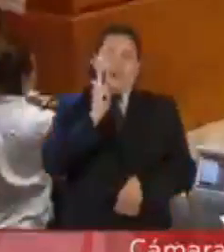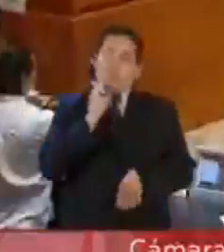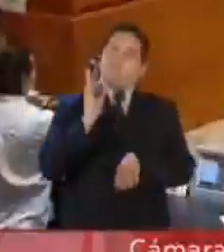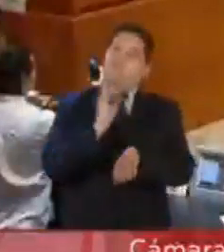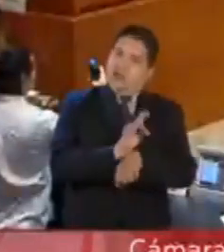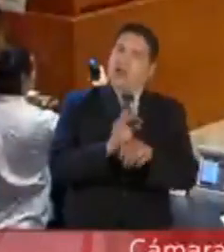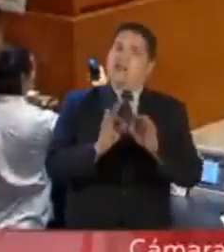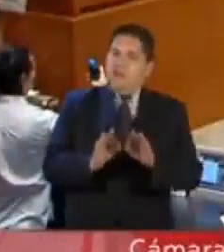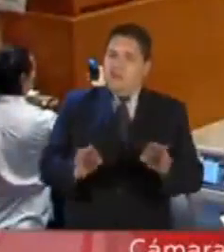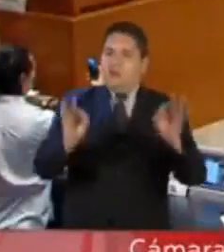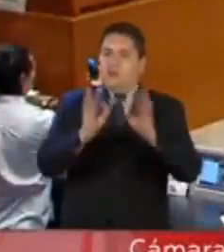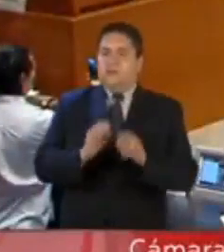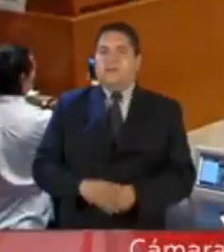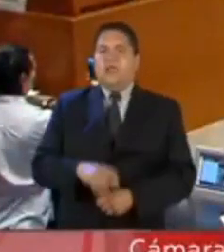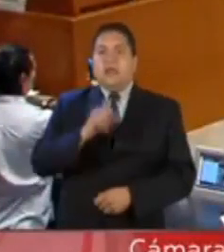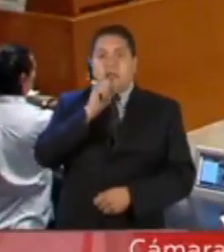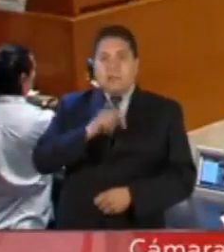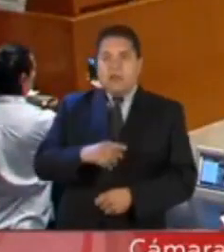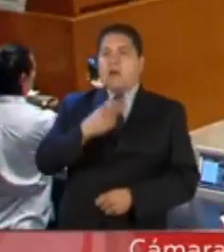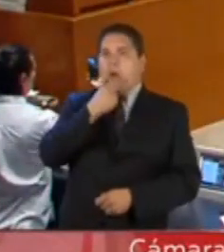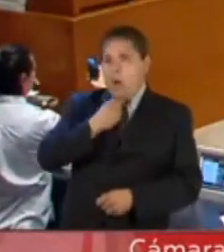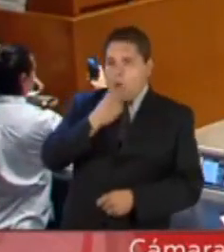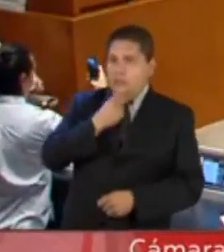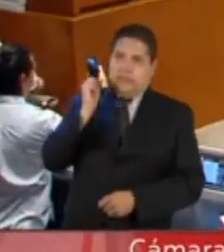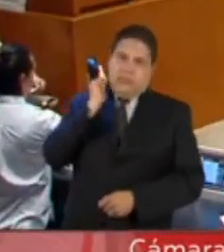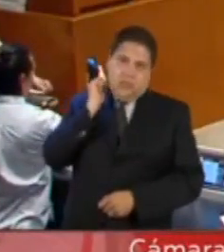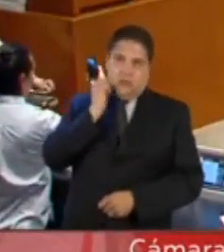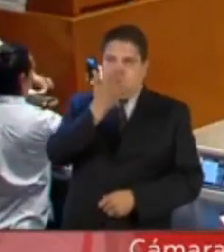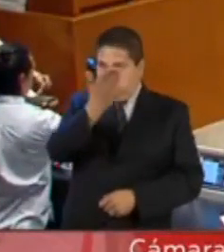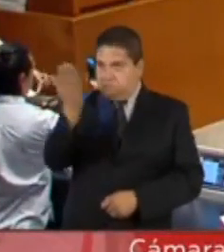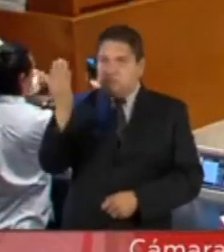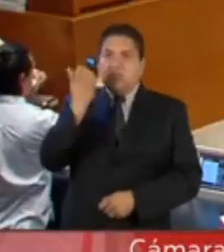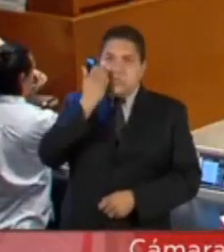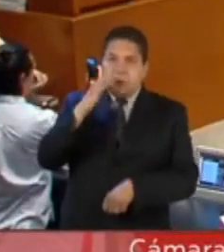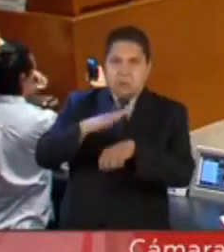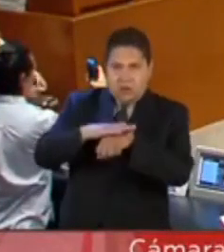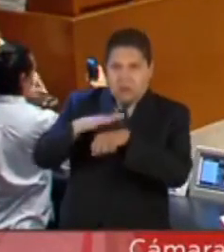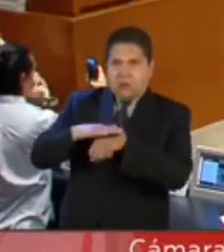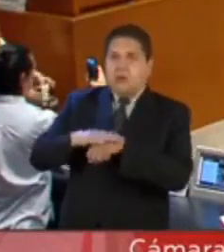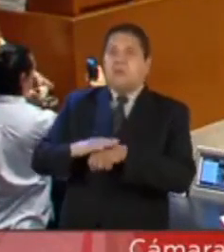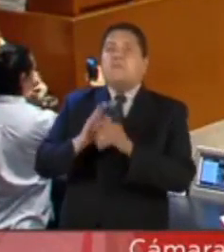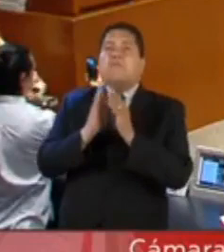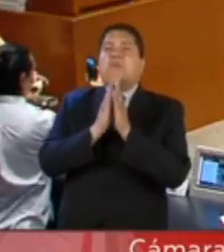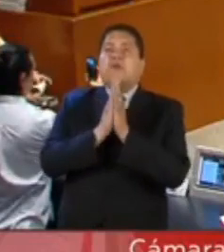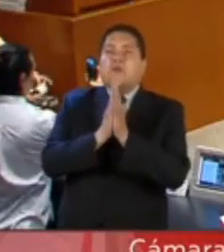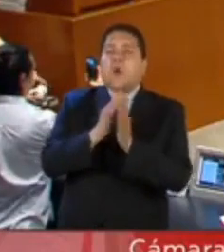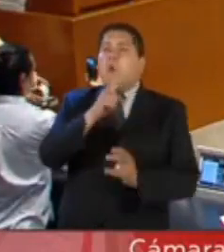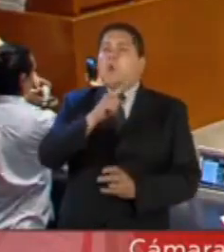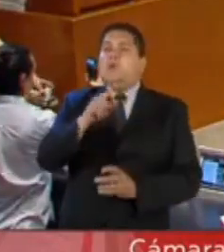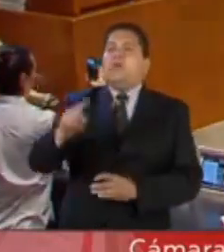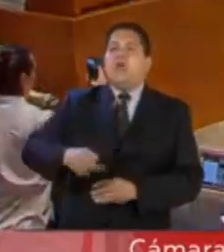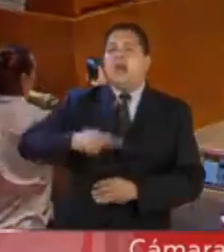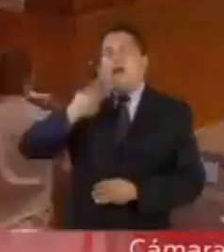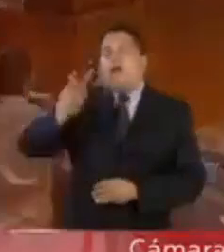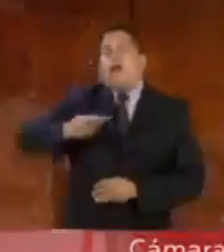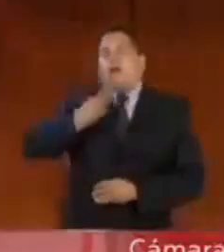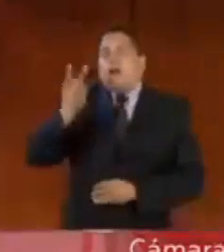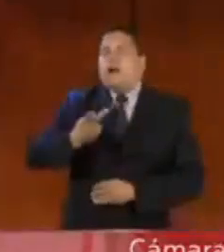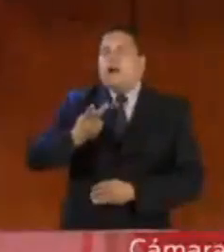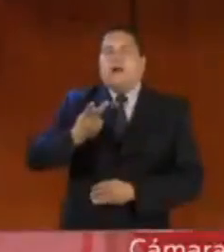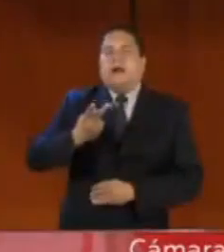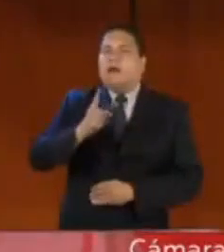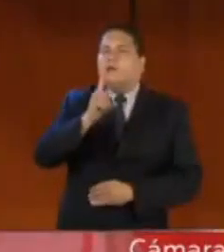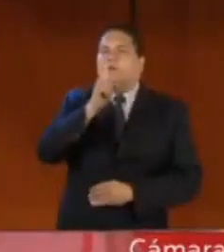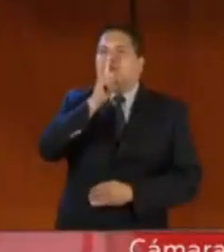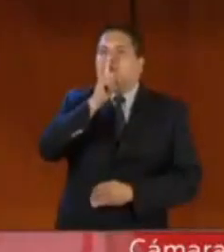quiero hacer un llamado a mis compañeros los senadores para que hablen menos y escuchen más que entiendan que